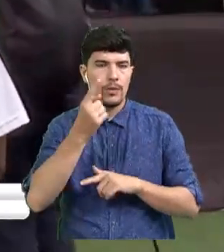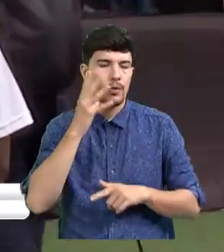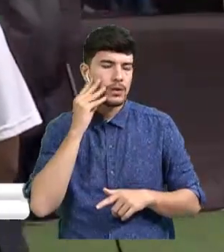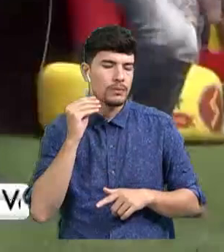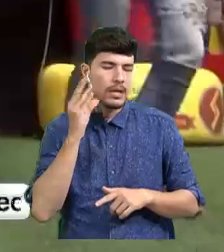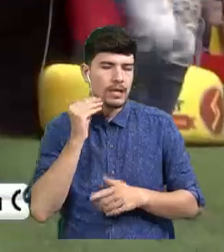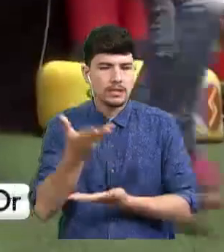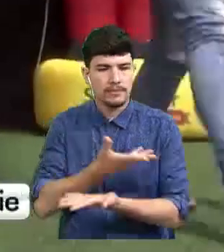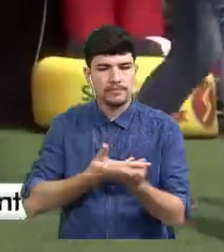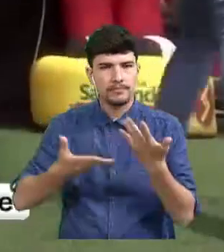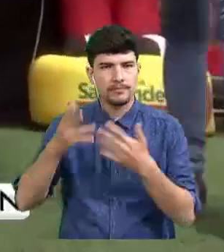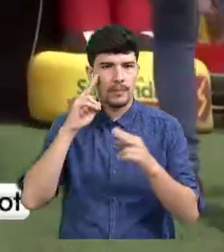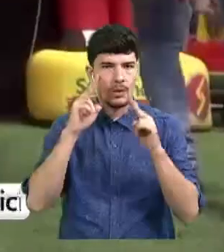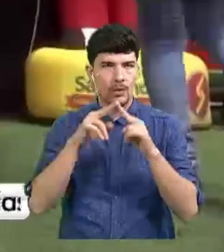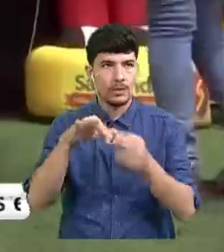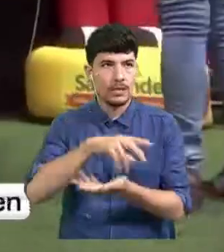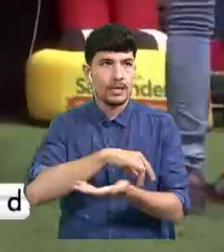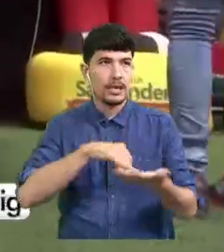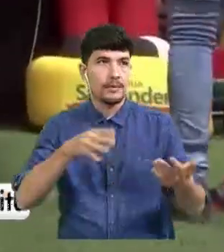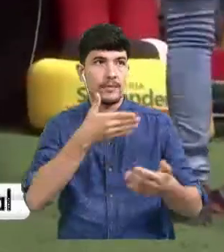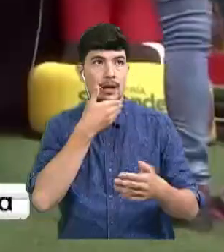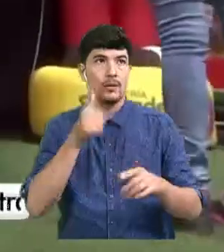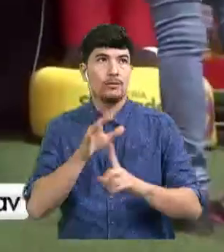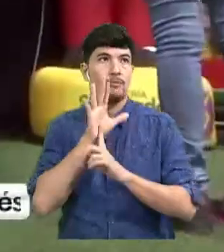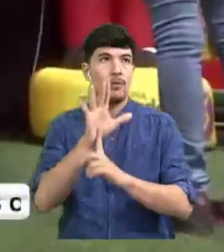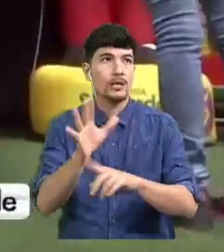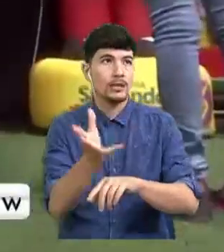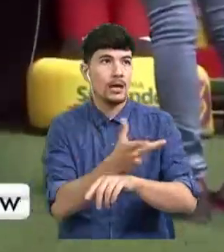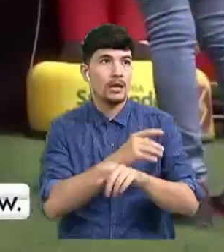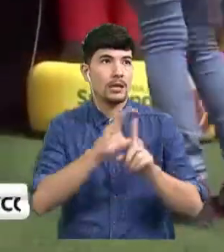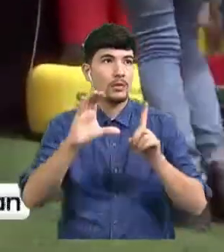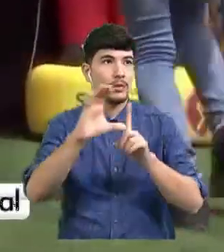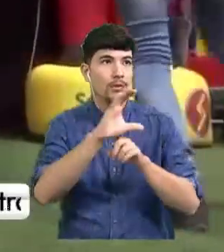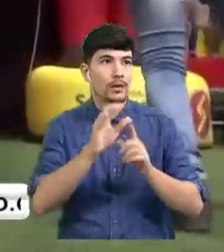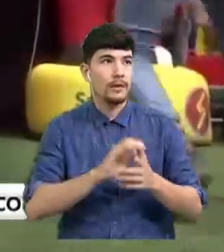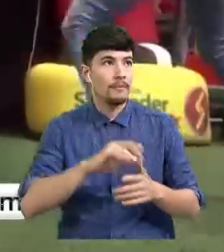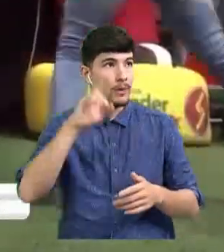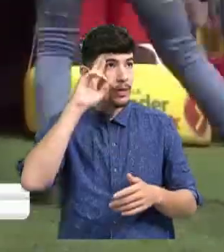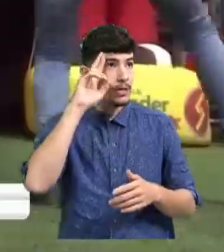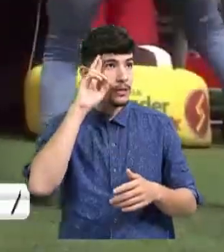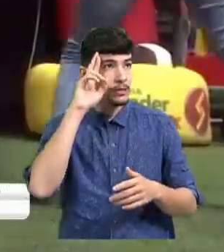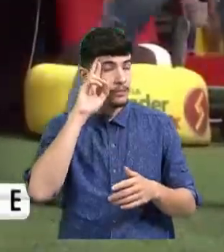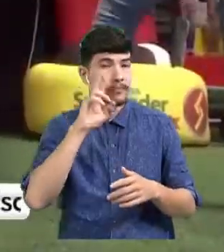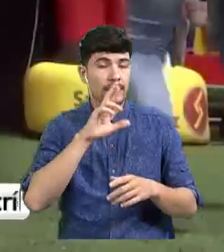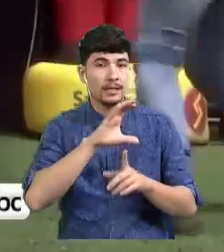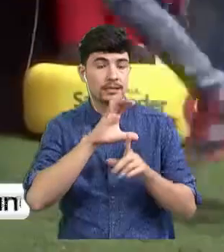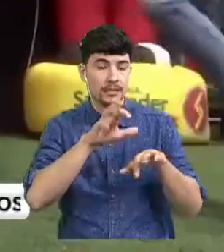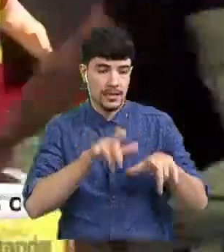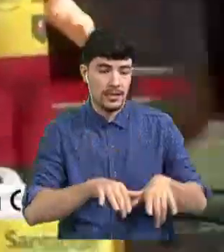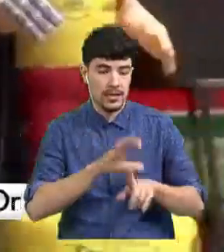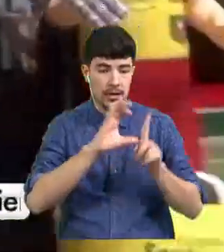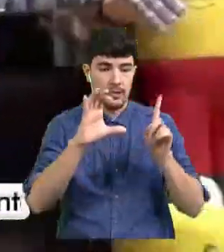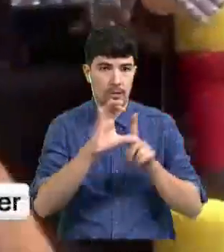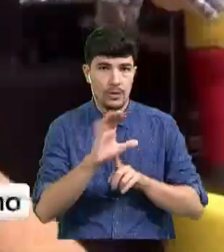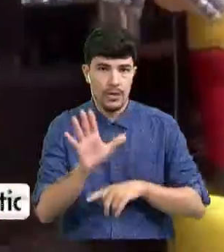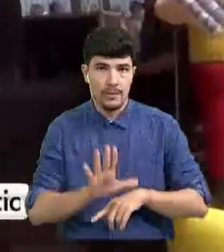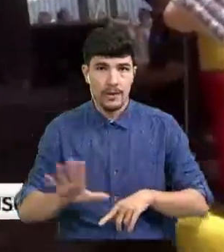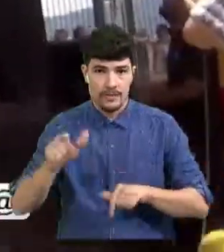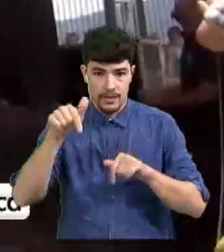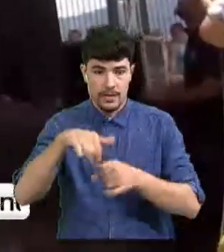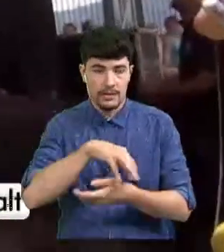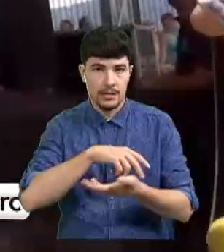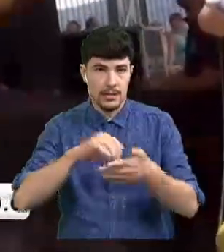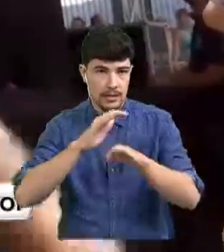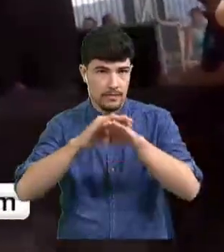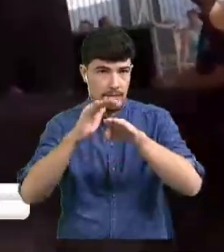Expedición Santander, y qué mejor que con muestras artísticas y culturales. Desde la Secretaría de Cultura y Turismo del departamento se hace extensiva la invitación